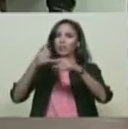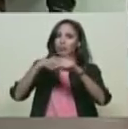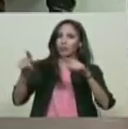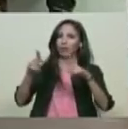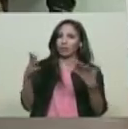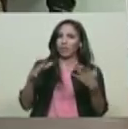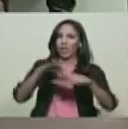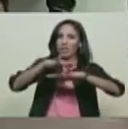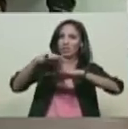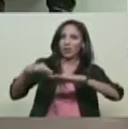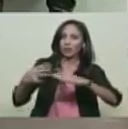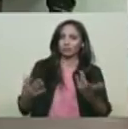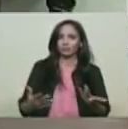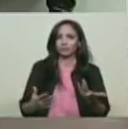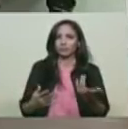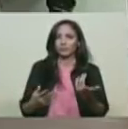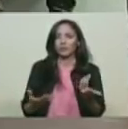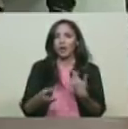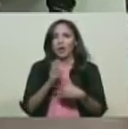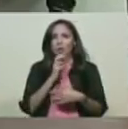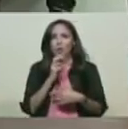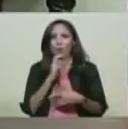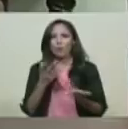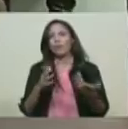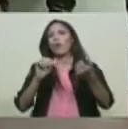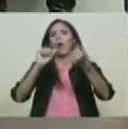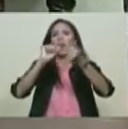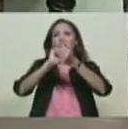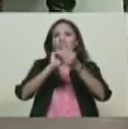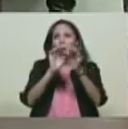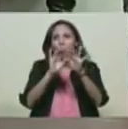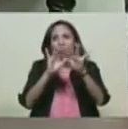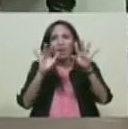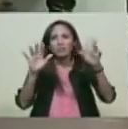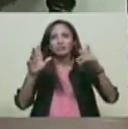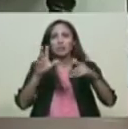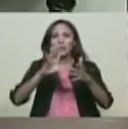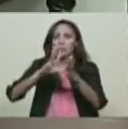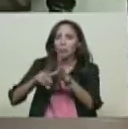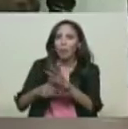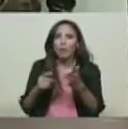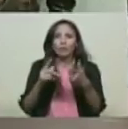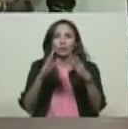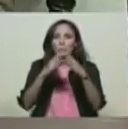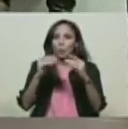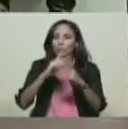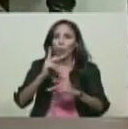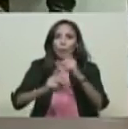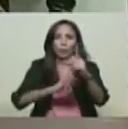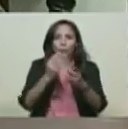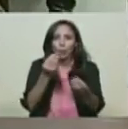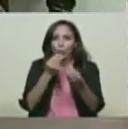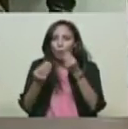Se llevan el coltán, se llevan los diamantes, se llevan todos los productos